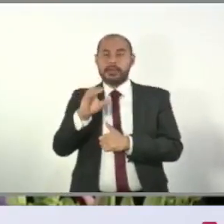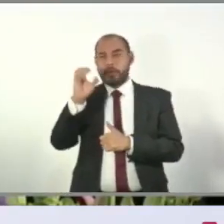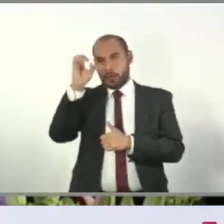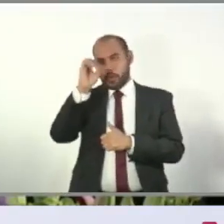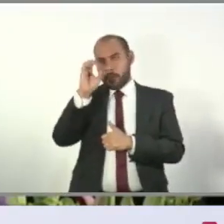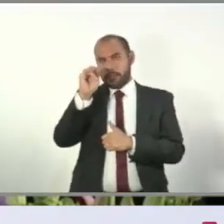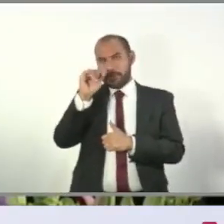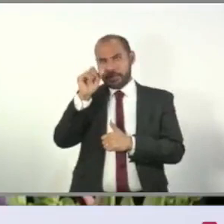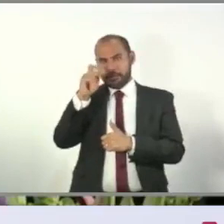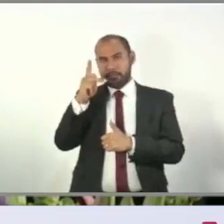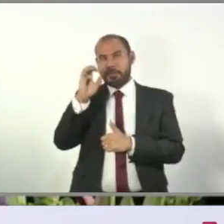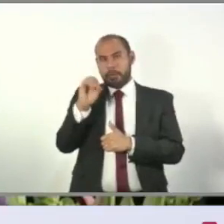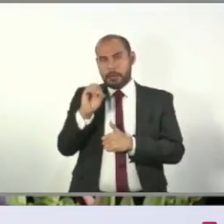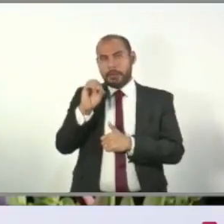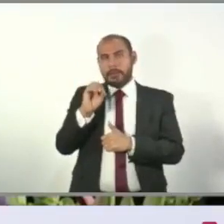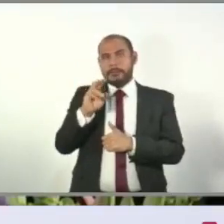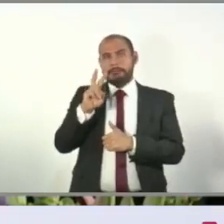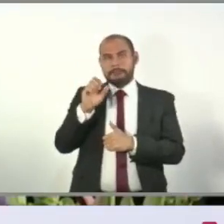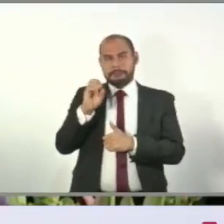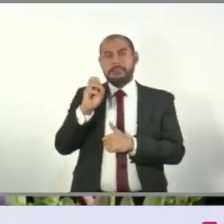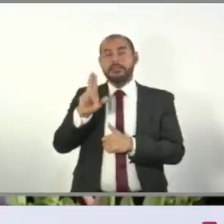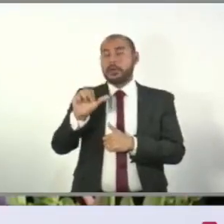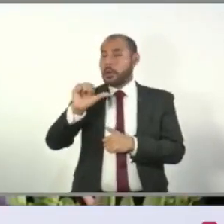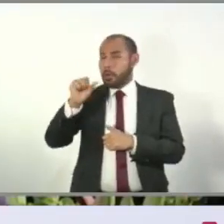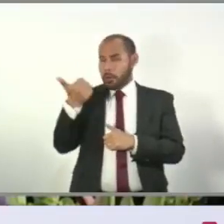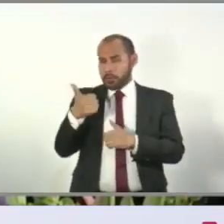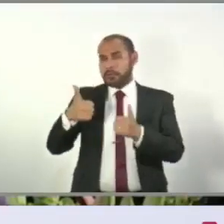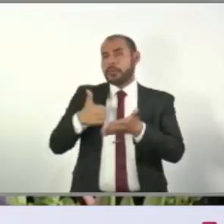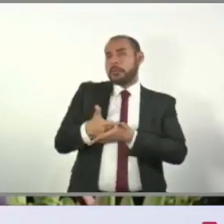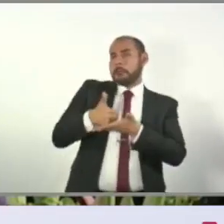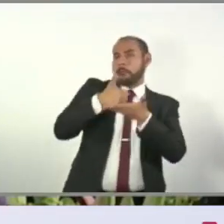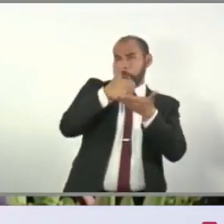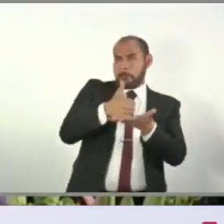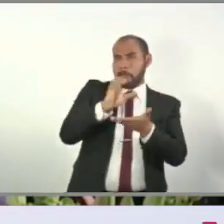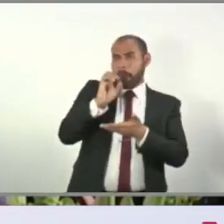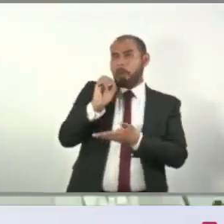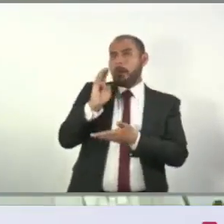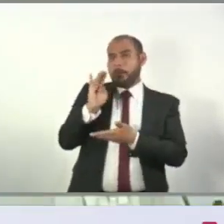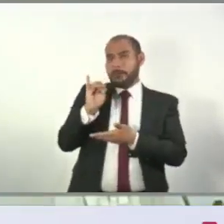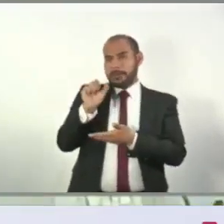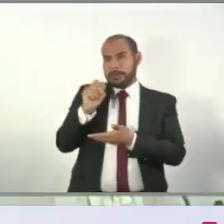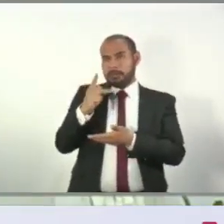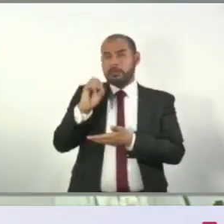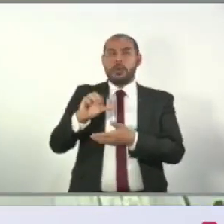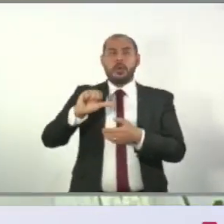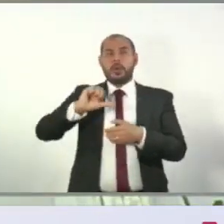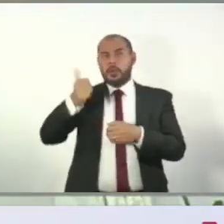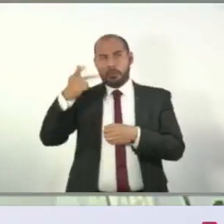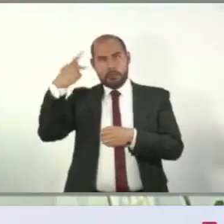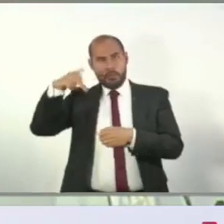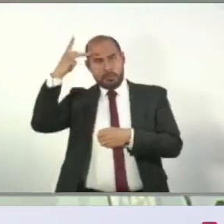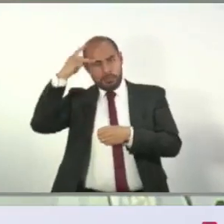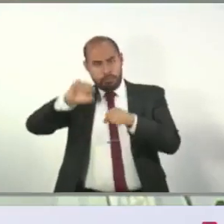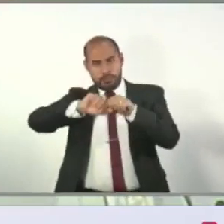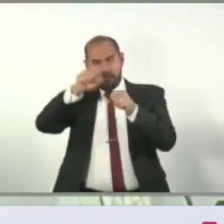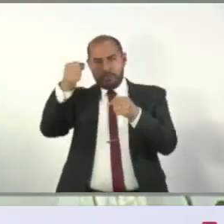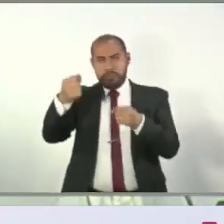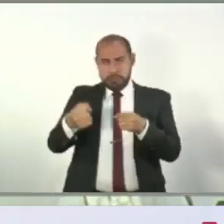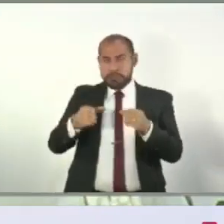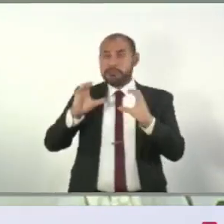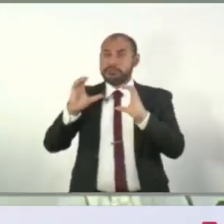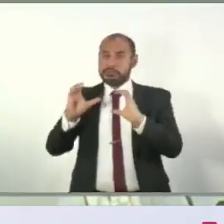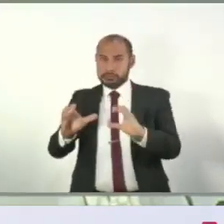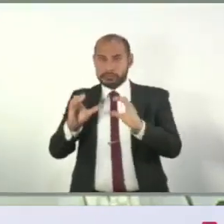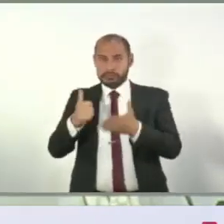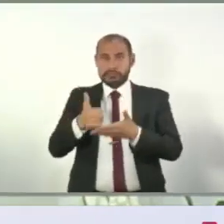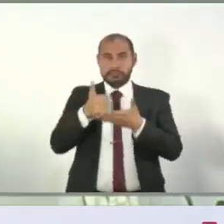Víctor, con su obispo auxiliar, con todos los pastores que cuidan de tu pueblo, lleva a la perfección